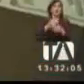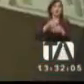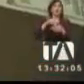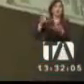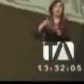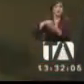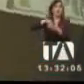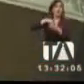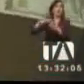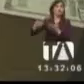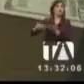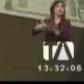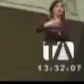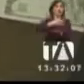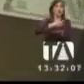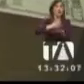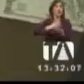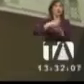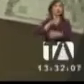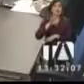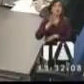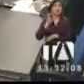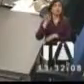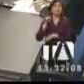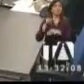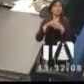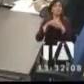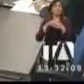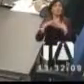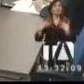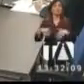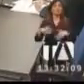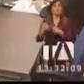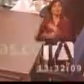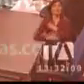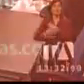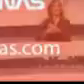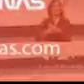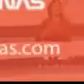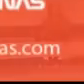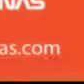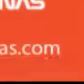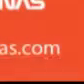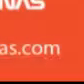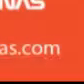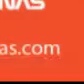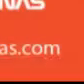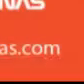$500,000 por sanciones a medios de comunicación. En Quito, Andrea Samaniego, 24 horas.